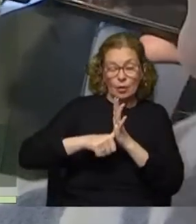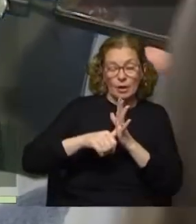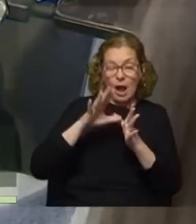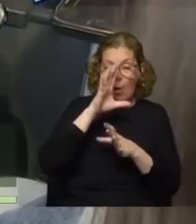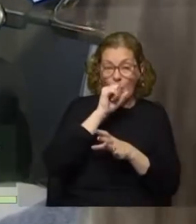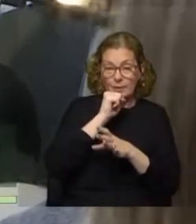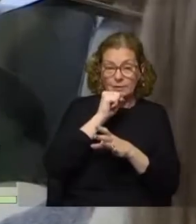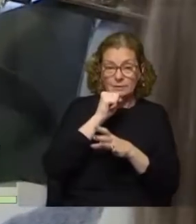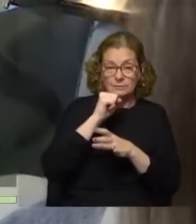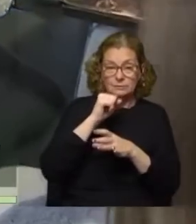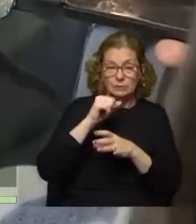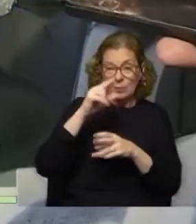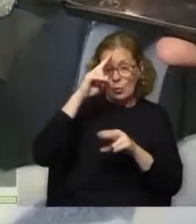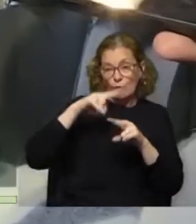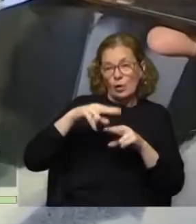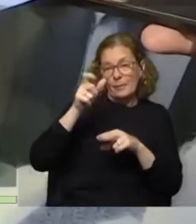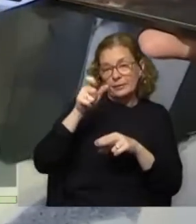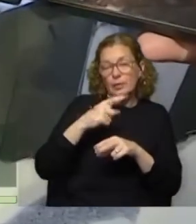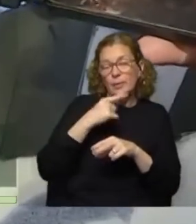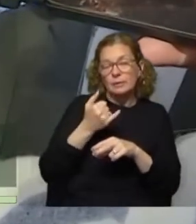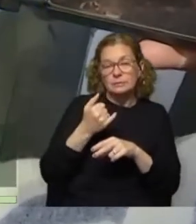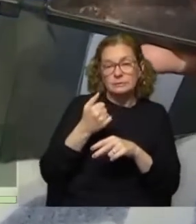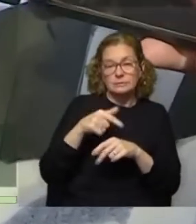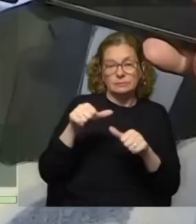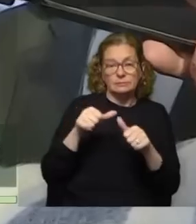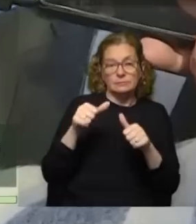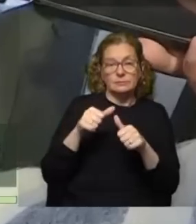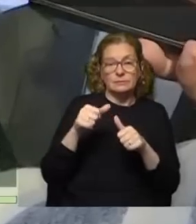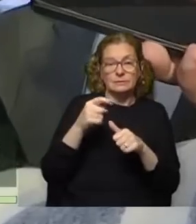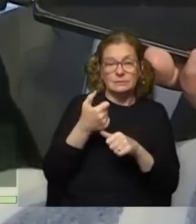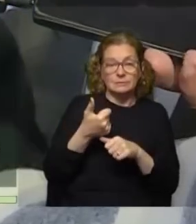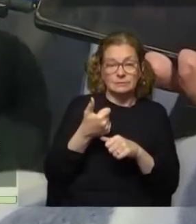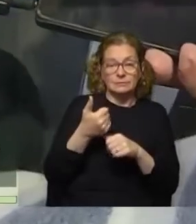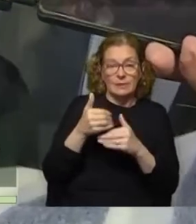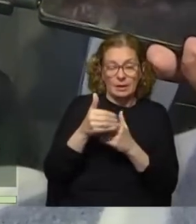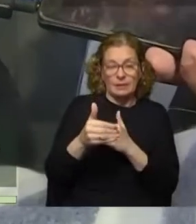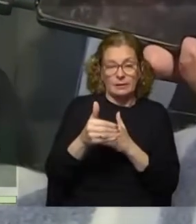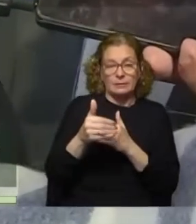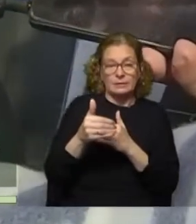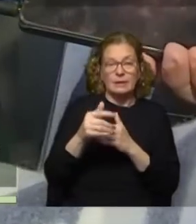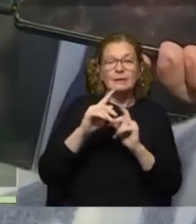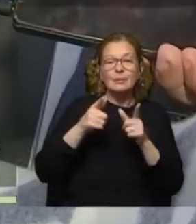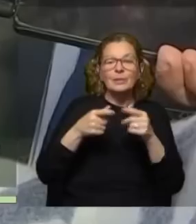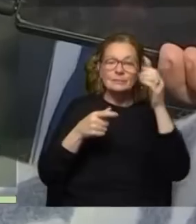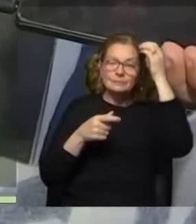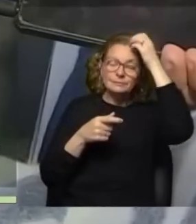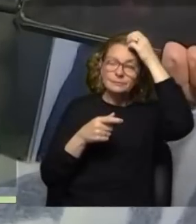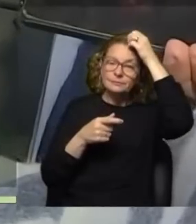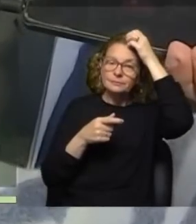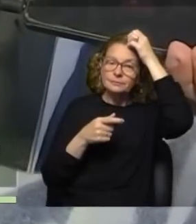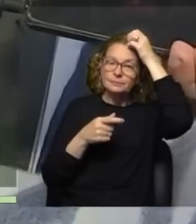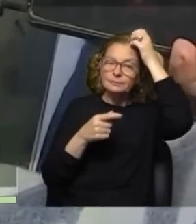por viudez etcétera este se aplican recién más adelante y que además son